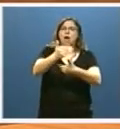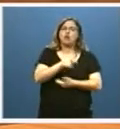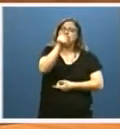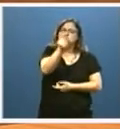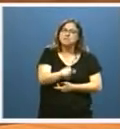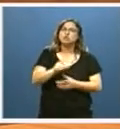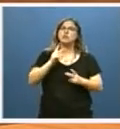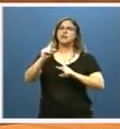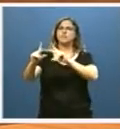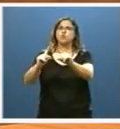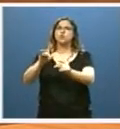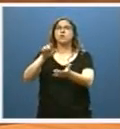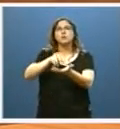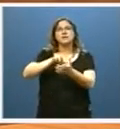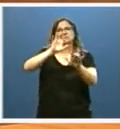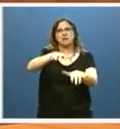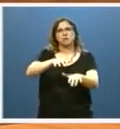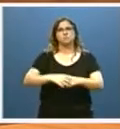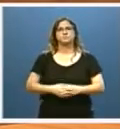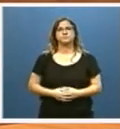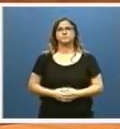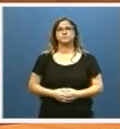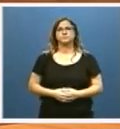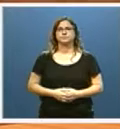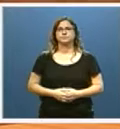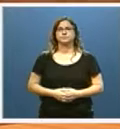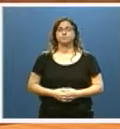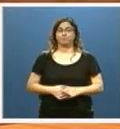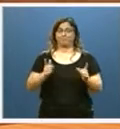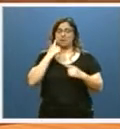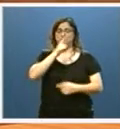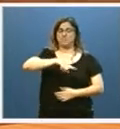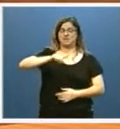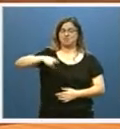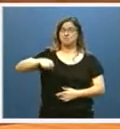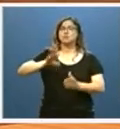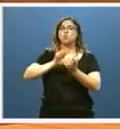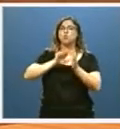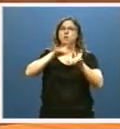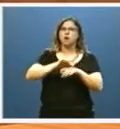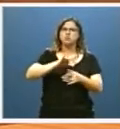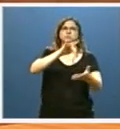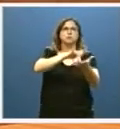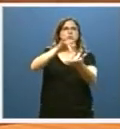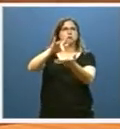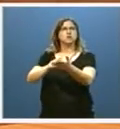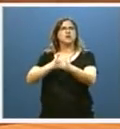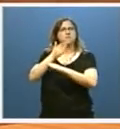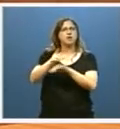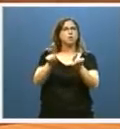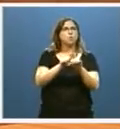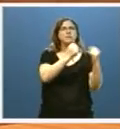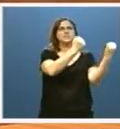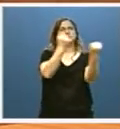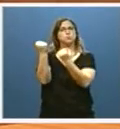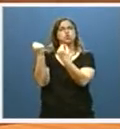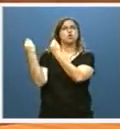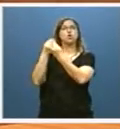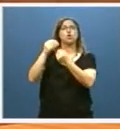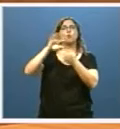en castilla y león' en estos meses la junta ha tenido diversas presencias ante las instituciones de la unión